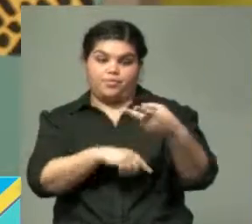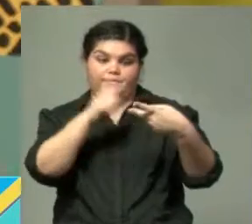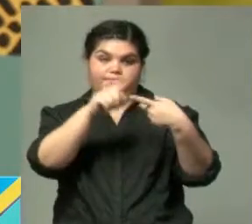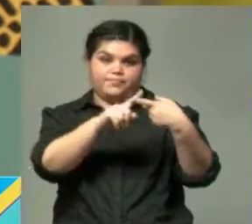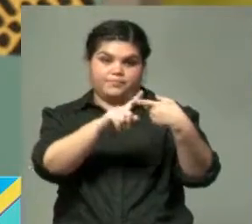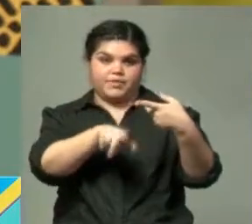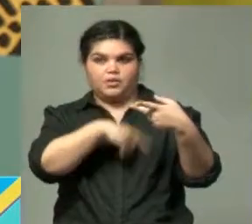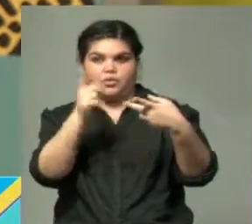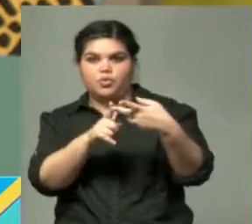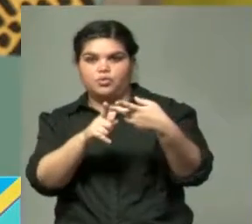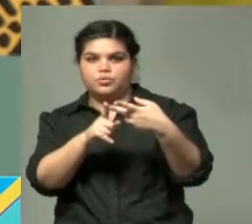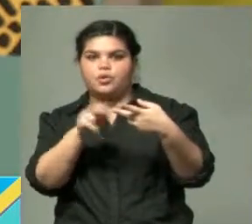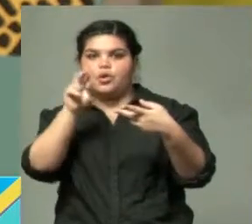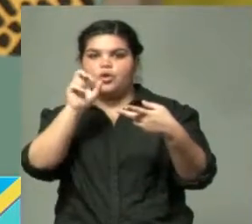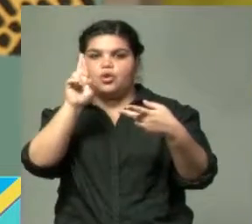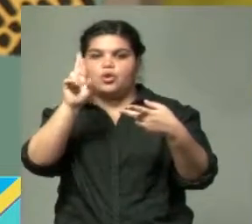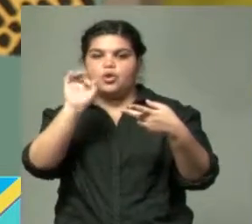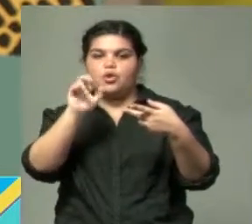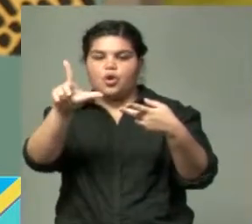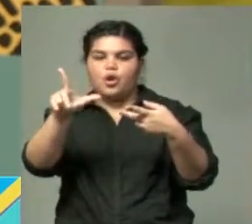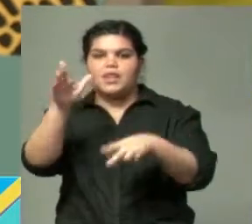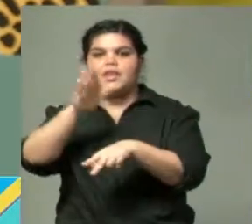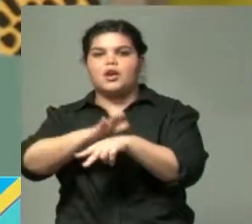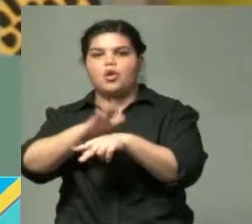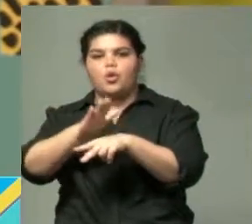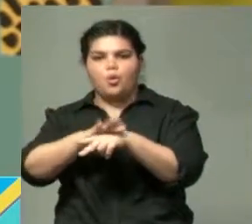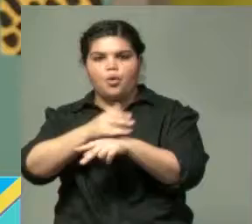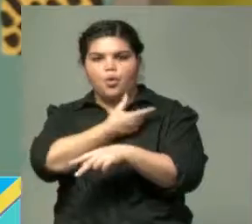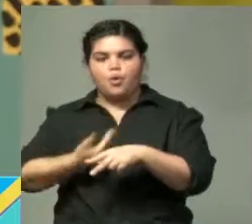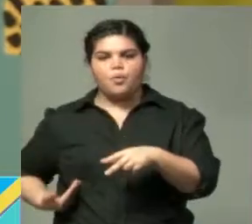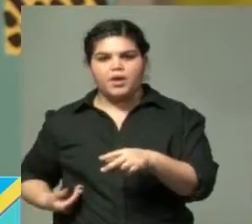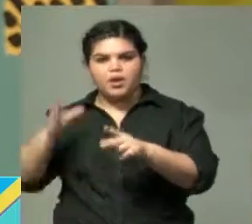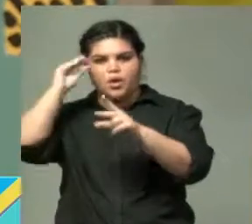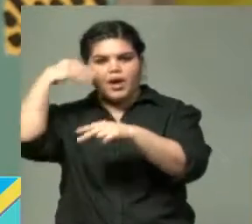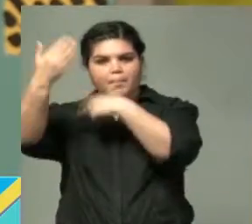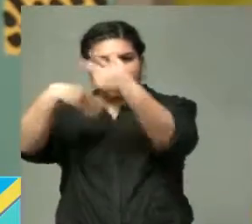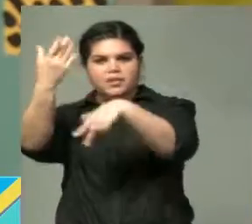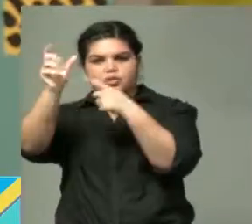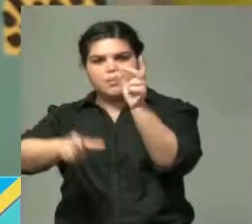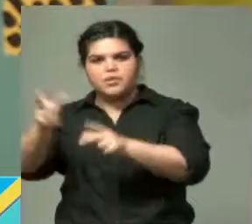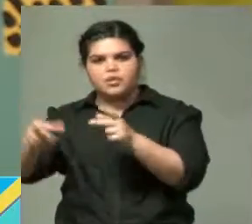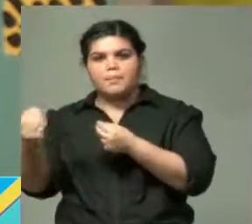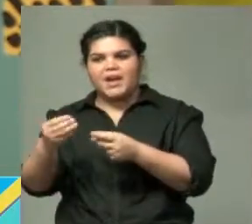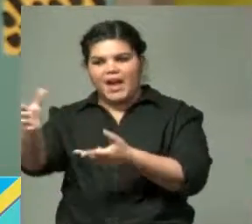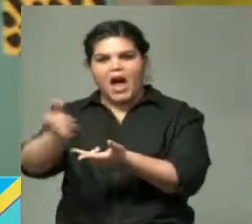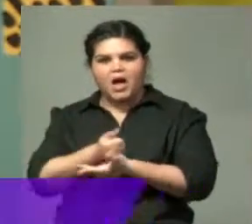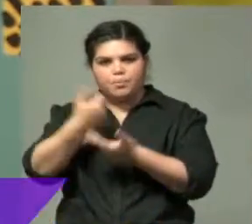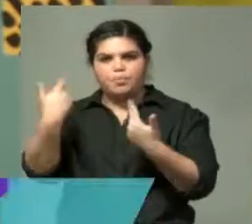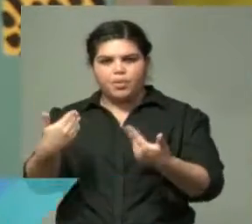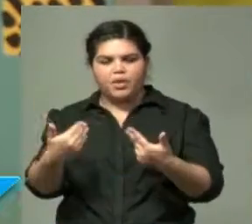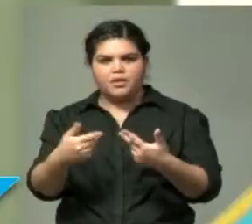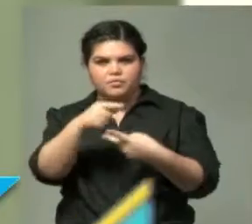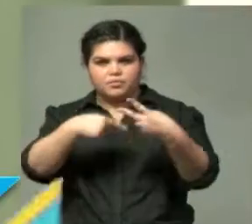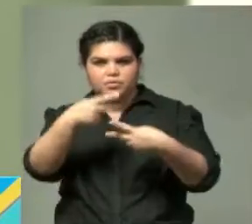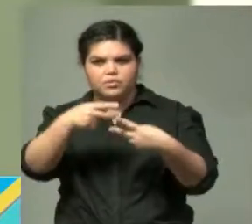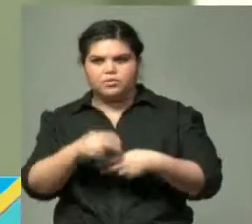que es rol del Estado en la capacitación de la gente para mejorar su empleabilidad. Son dos temas distintos. Digamos. Claro, pero Son ¿no dos se temas utilizó distintos.